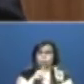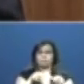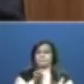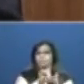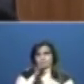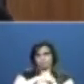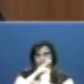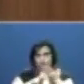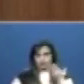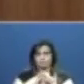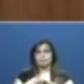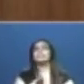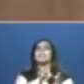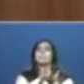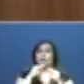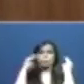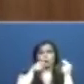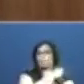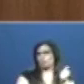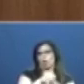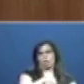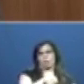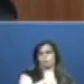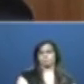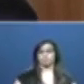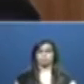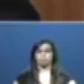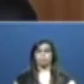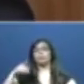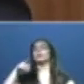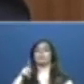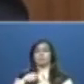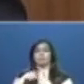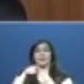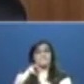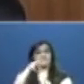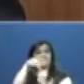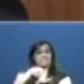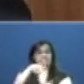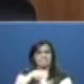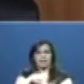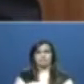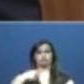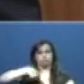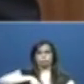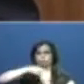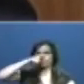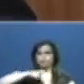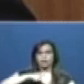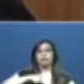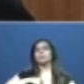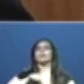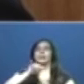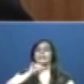nuestra prioridad desde la perspectiva fiscal en 2013 tampoco hemos incrementado el tramo autonómico